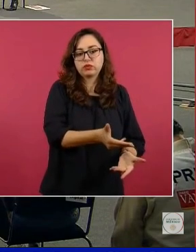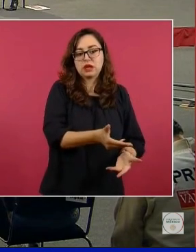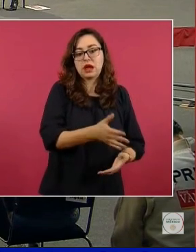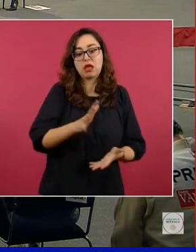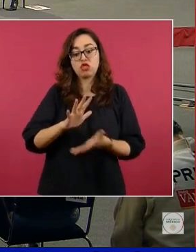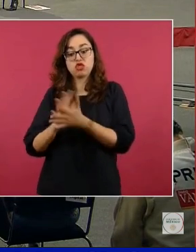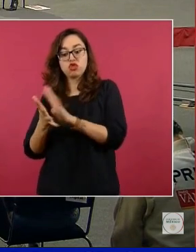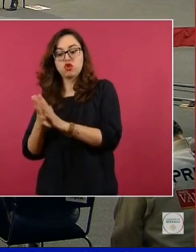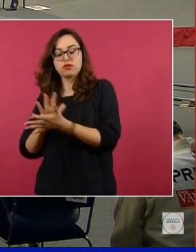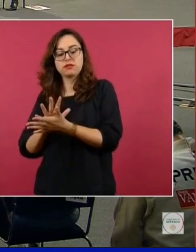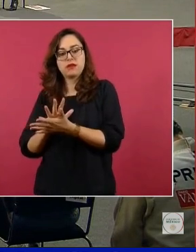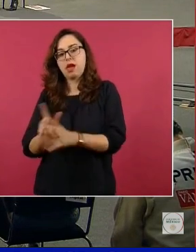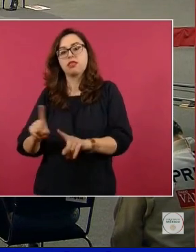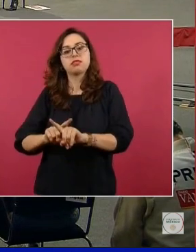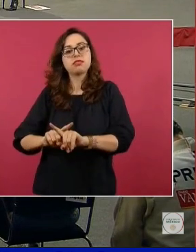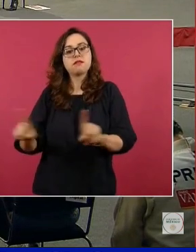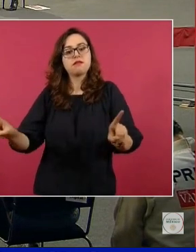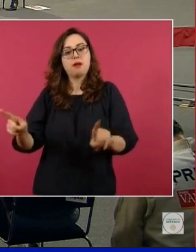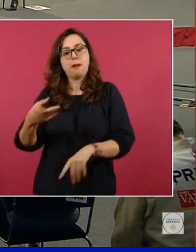para